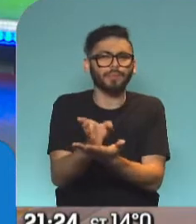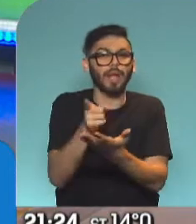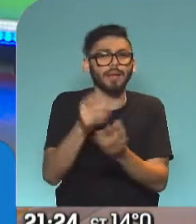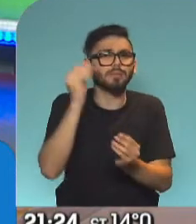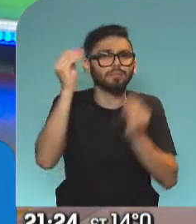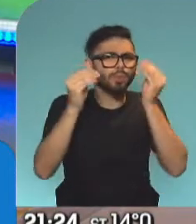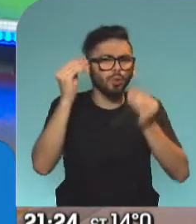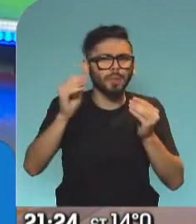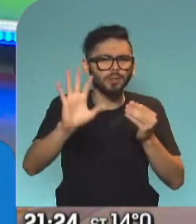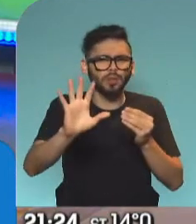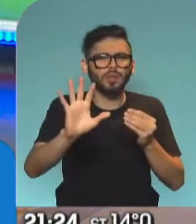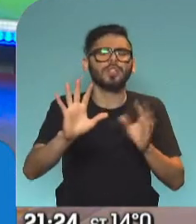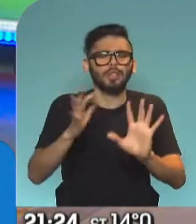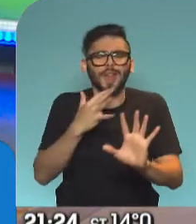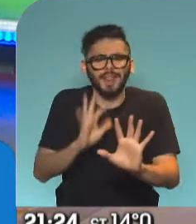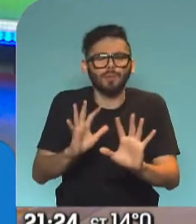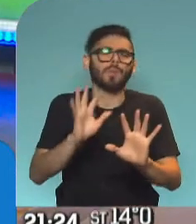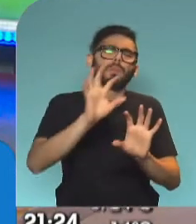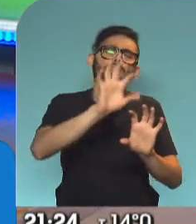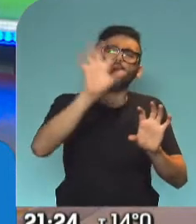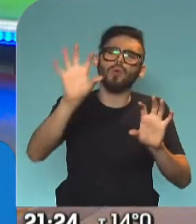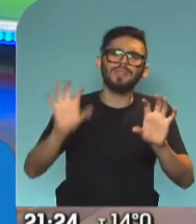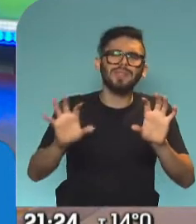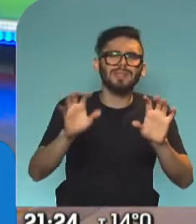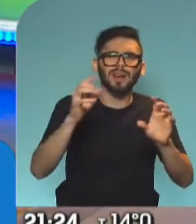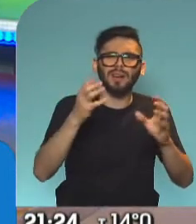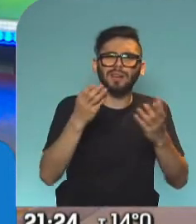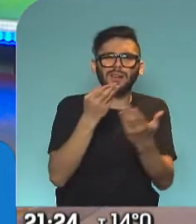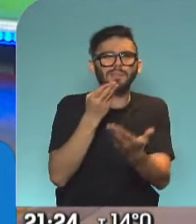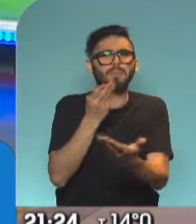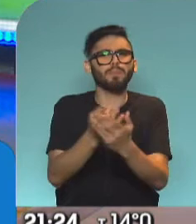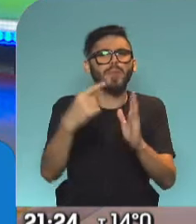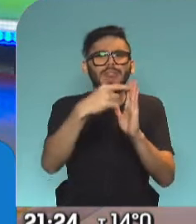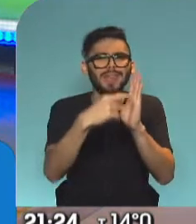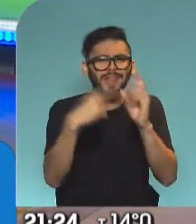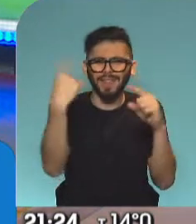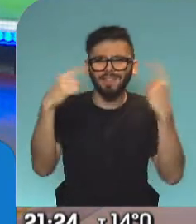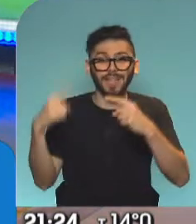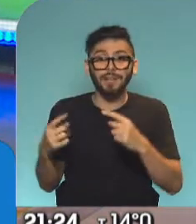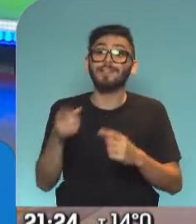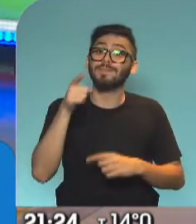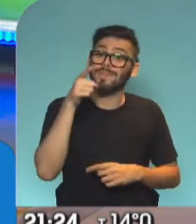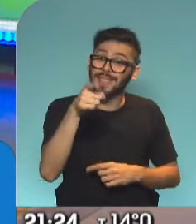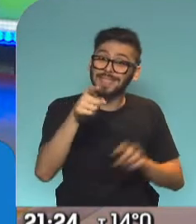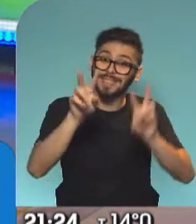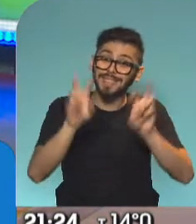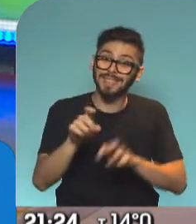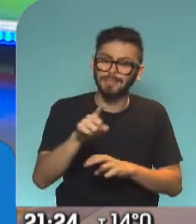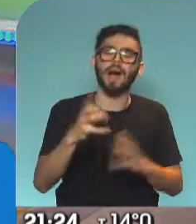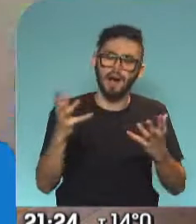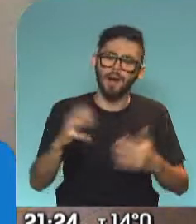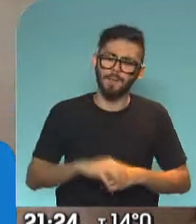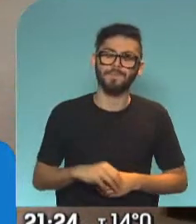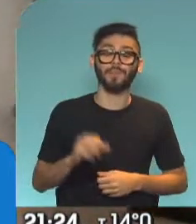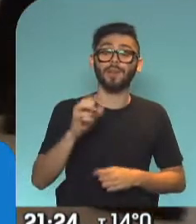preocupación a futuro. Entendiendo igualmente que en cada provincia se pide cosas distintas, ¿no? Justamente de eso estábamos hablando. Ah. El que